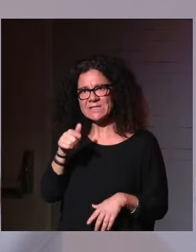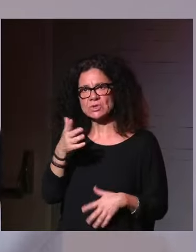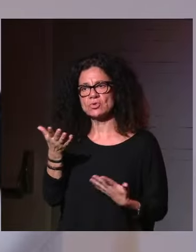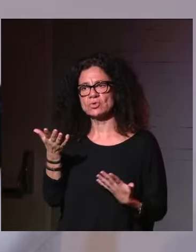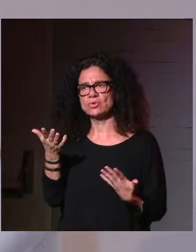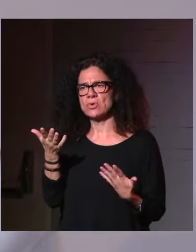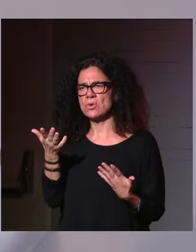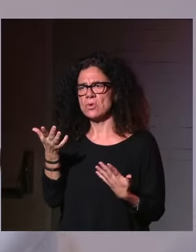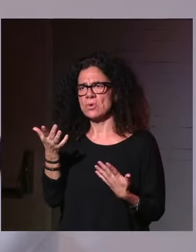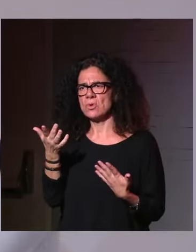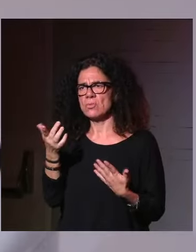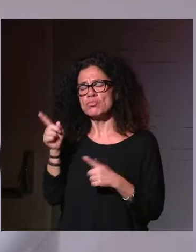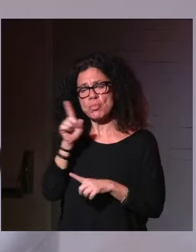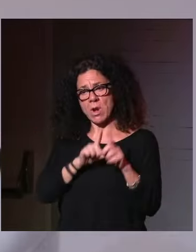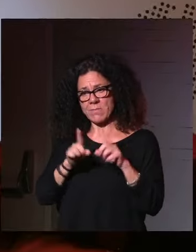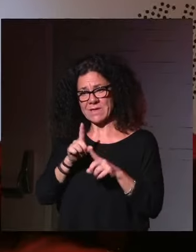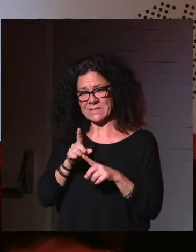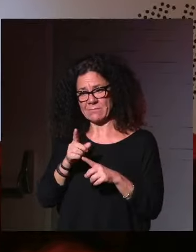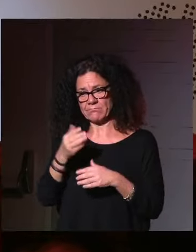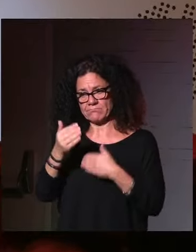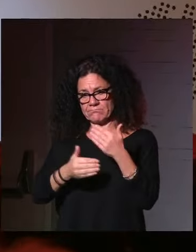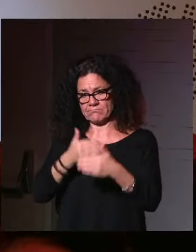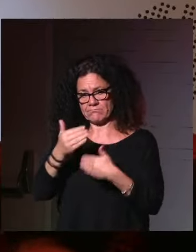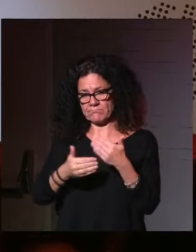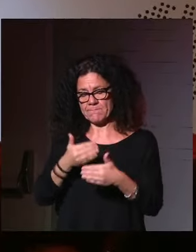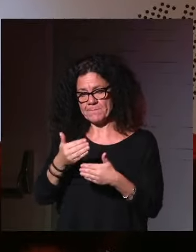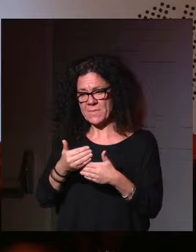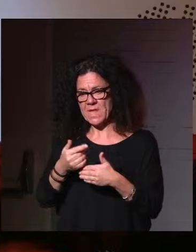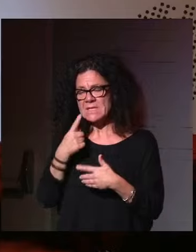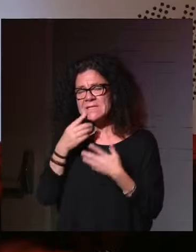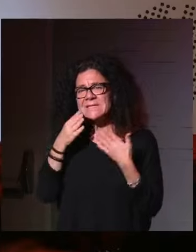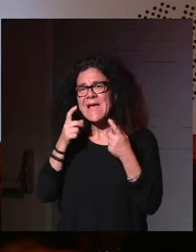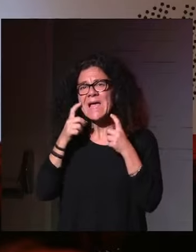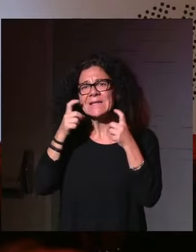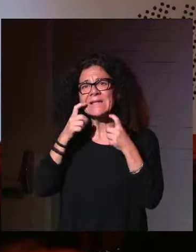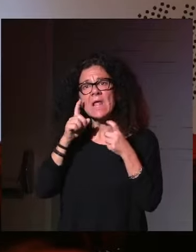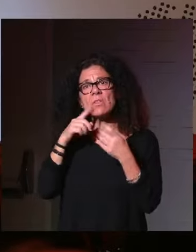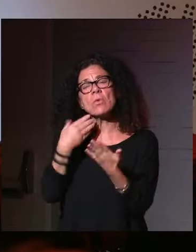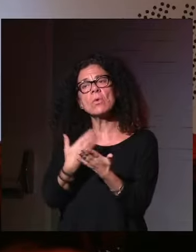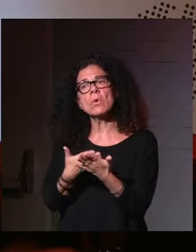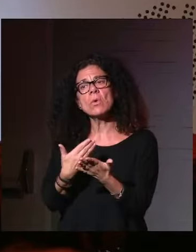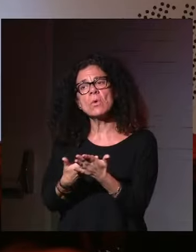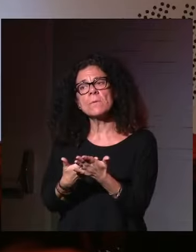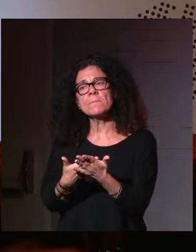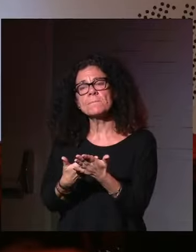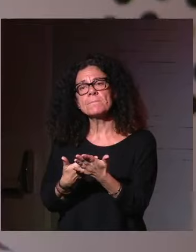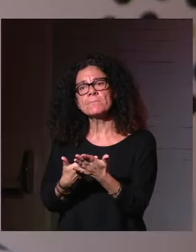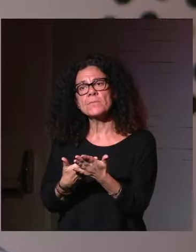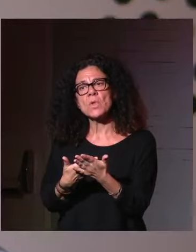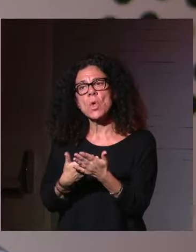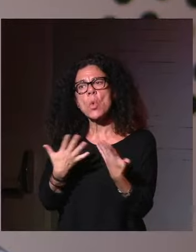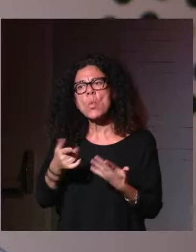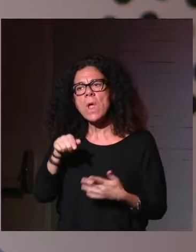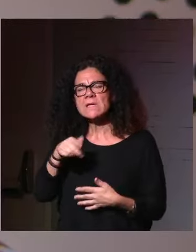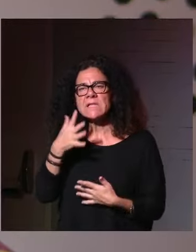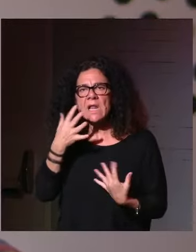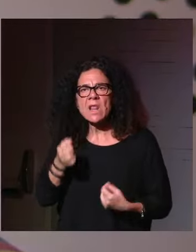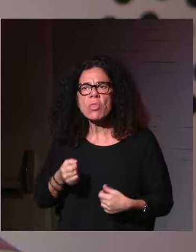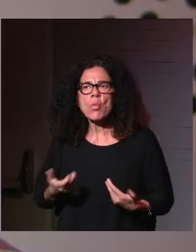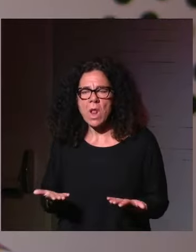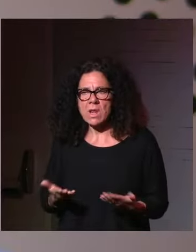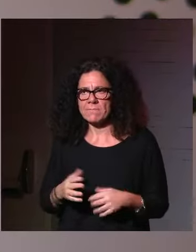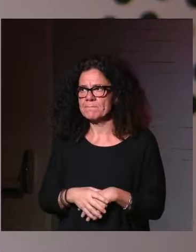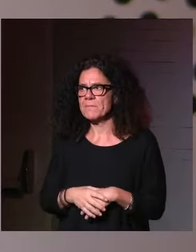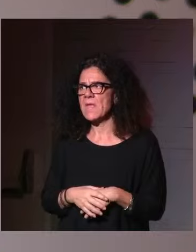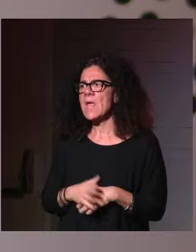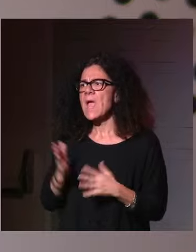informes yo creo que cada vez más se está intentando poner sobre el papel eh Cuál es esta realidad pero que que quizá no